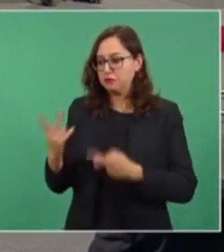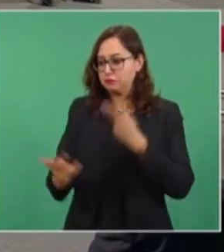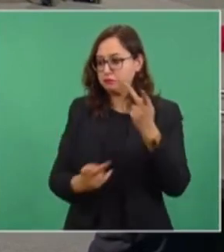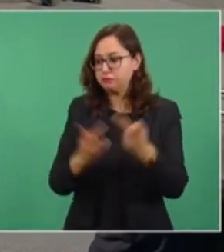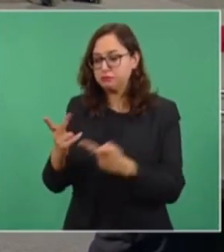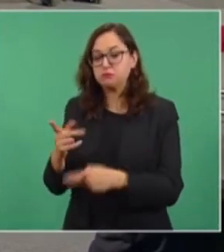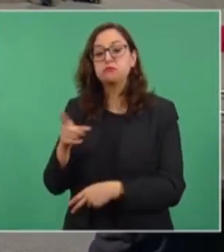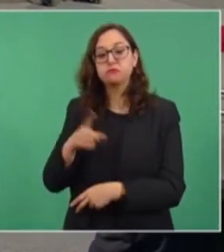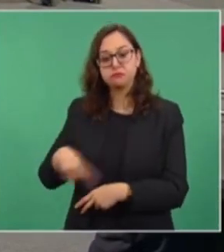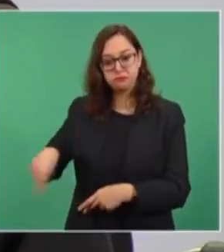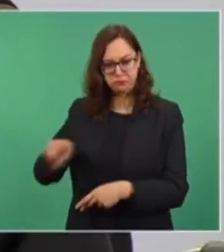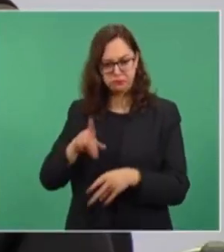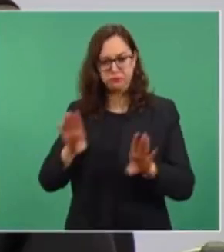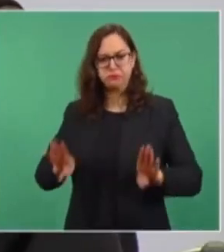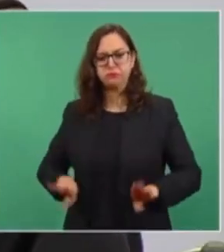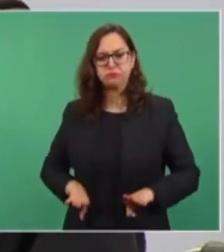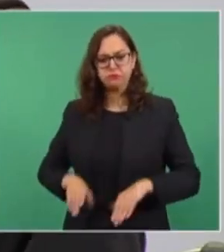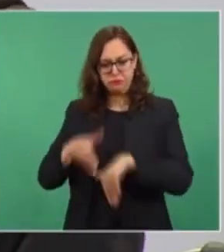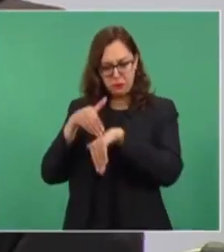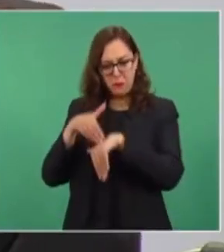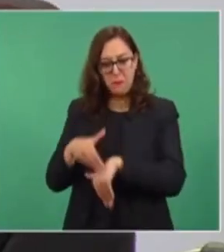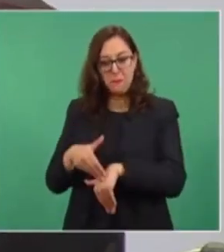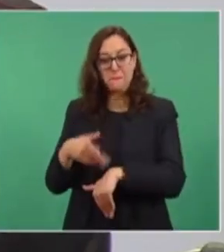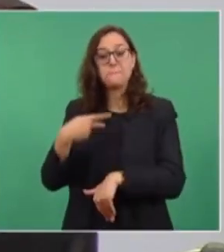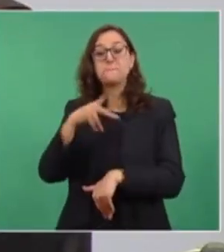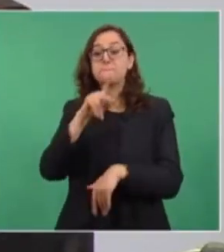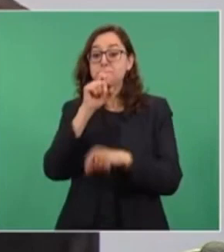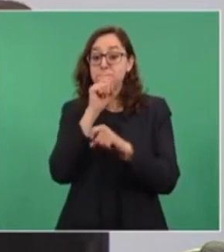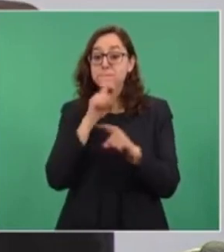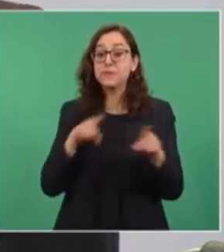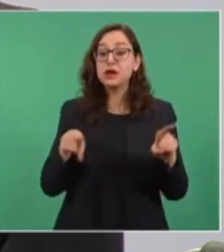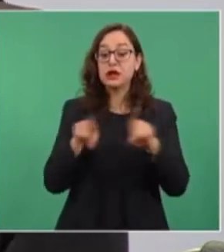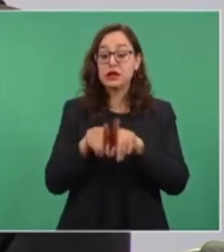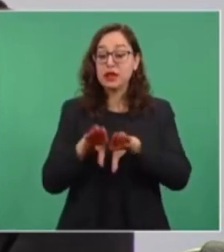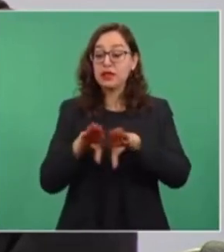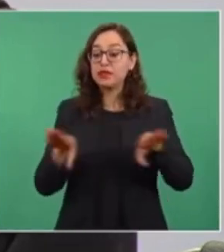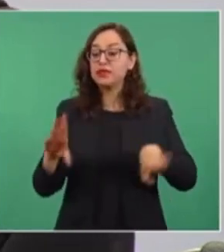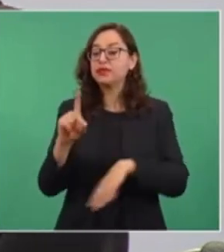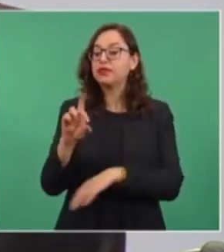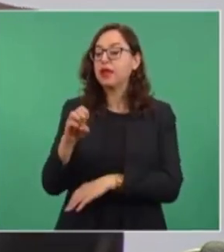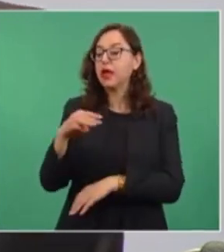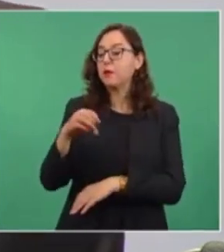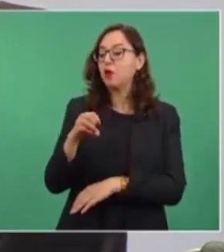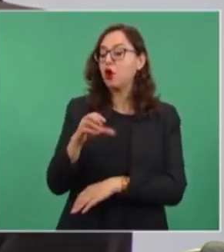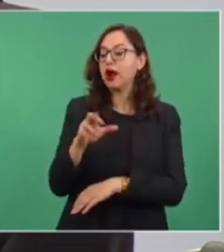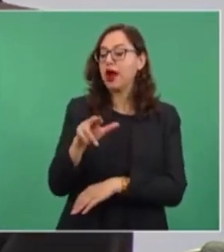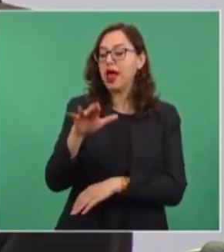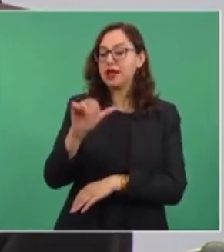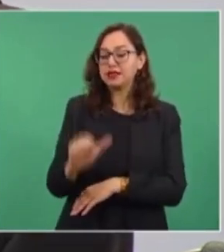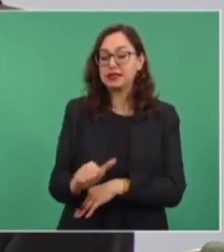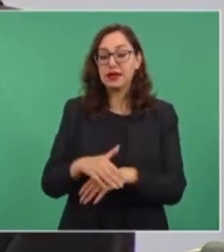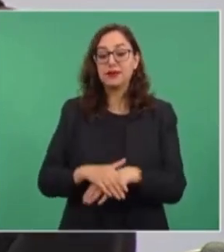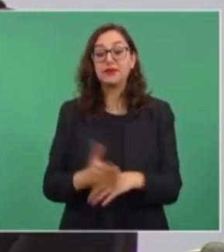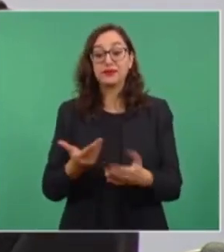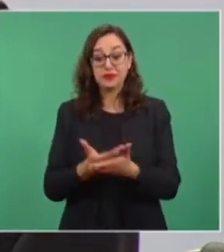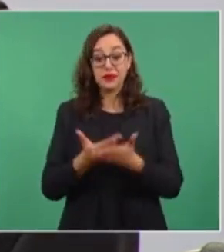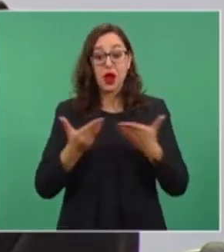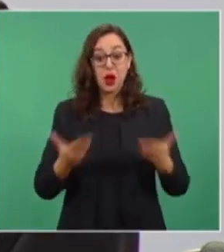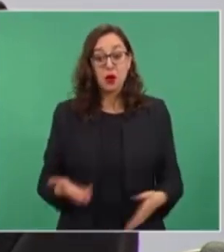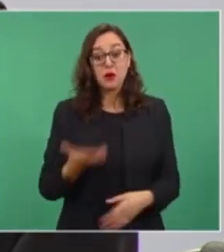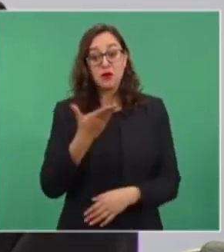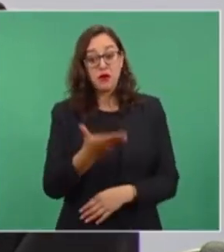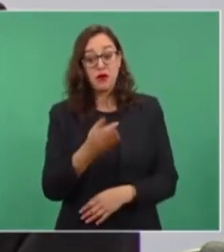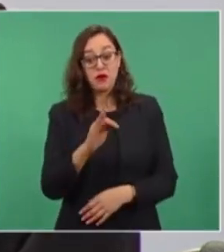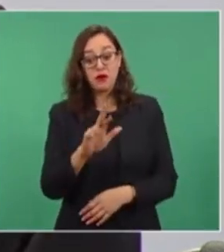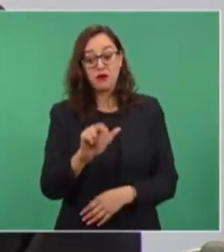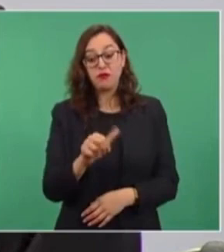cierto, pero también de democracia, y que seguramente por ello Fray Gabriel pide una dispensa para que en apego a